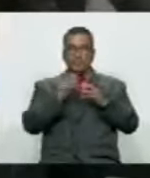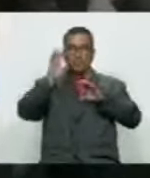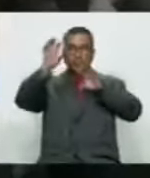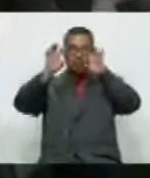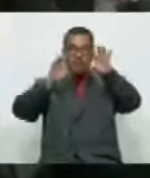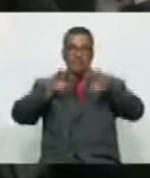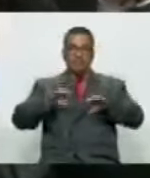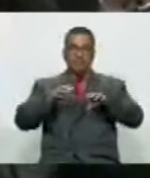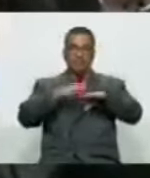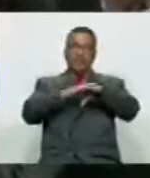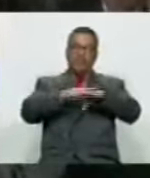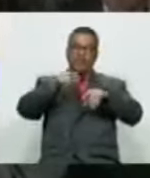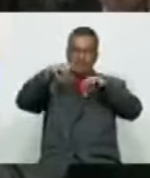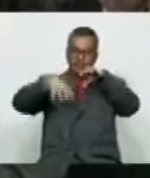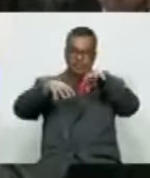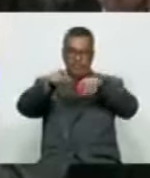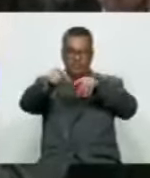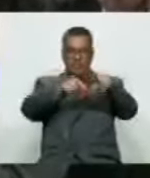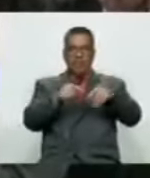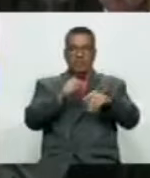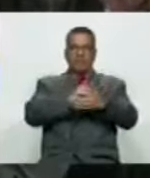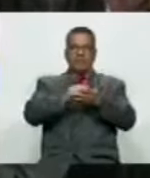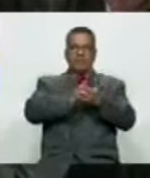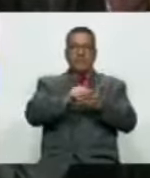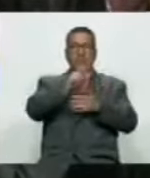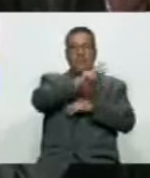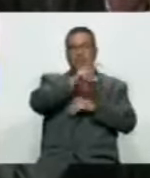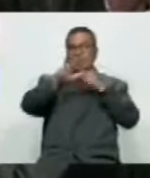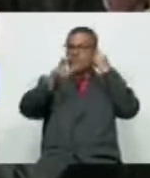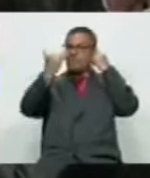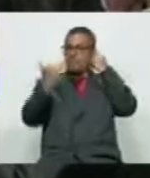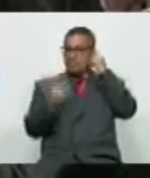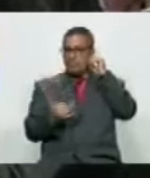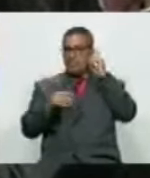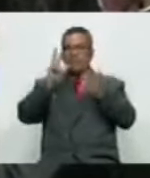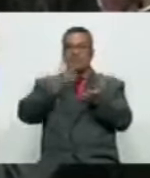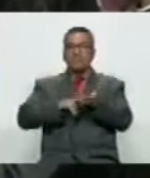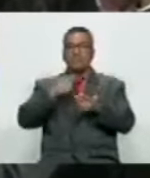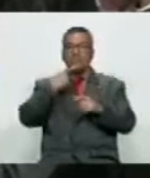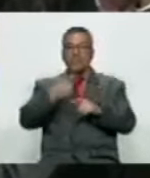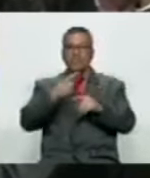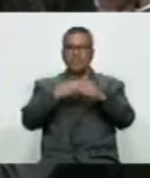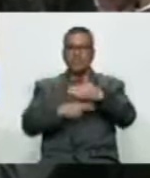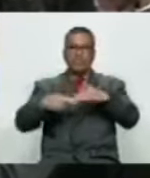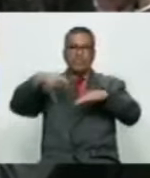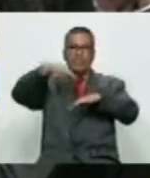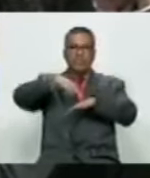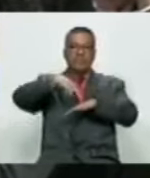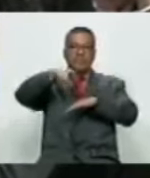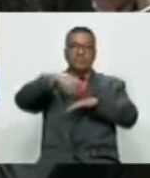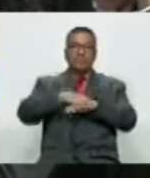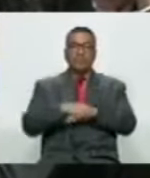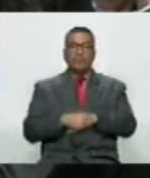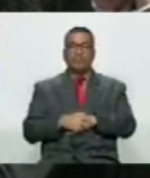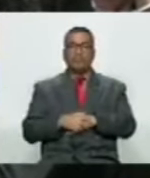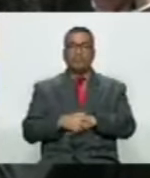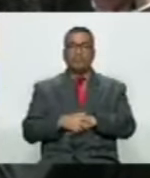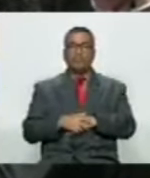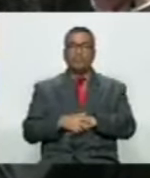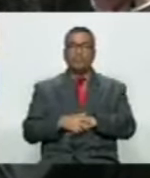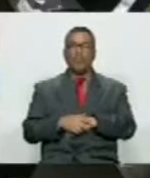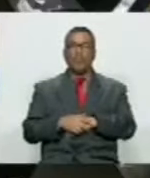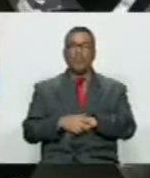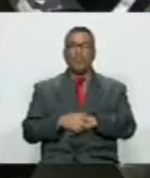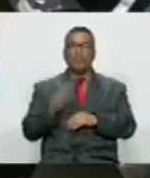país, el artículo 23 ya aprobado, solicitar el levantamiento de